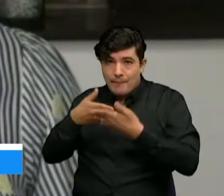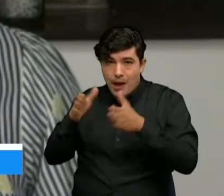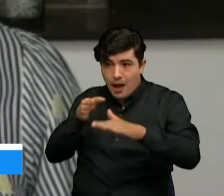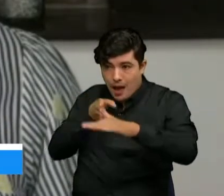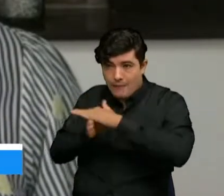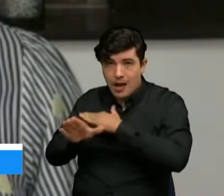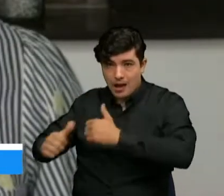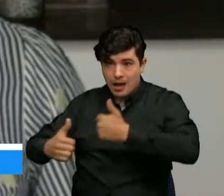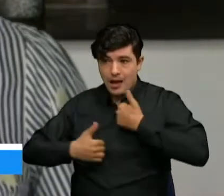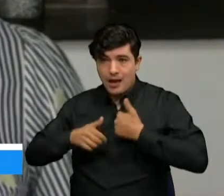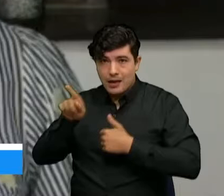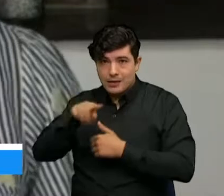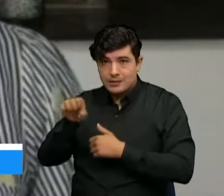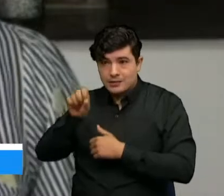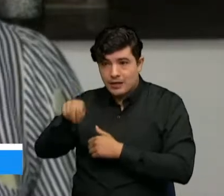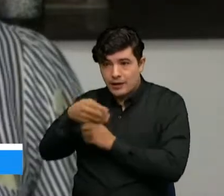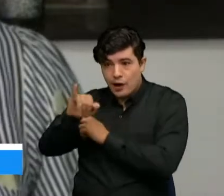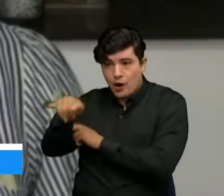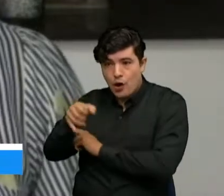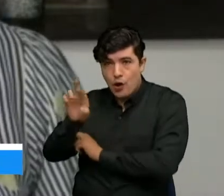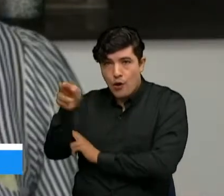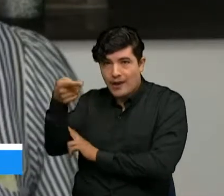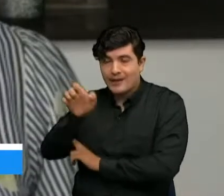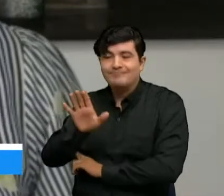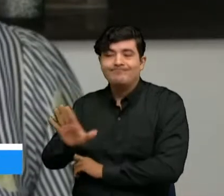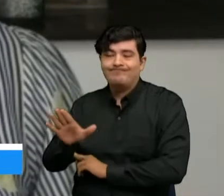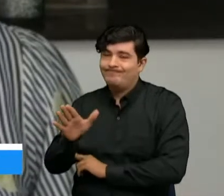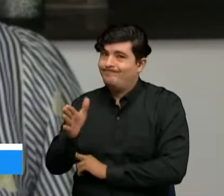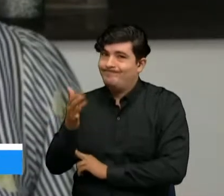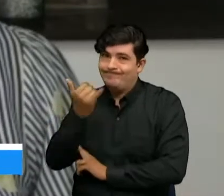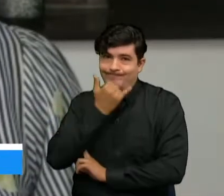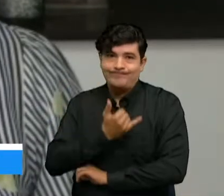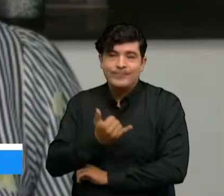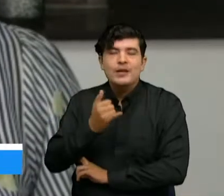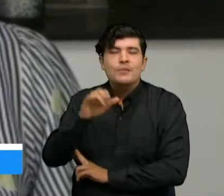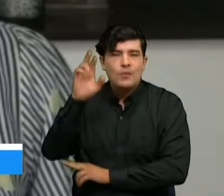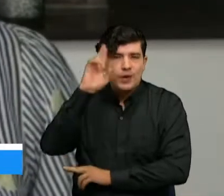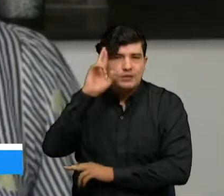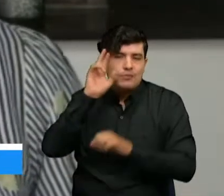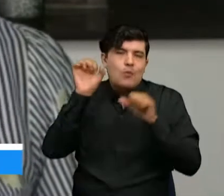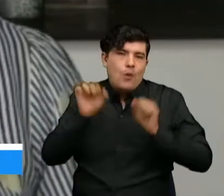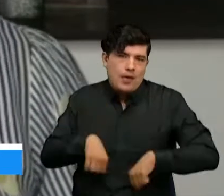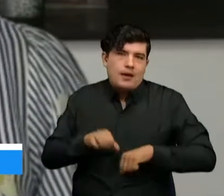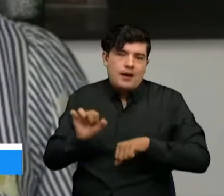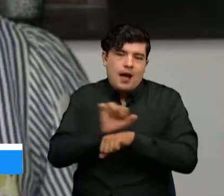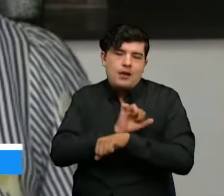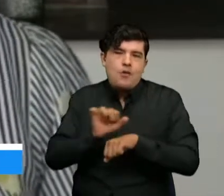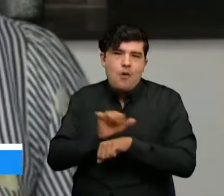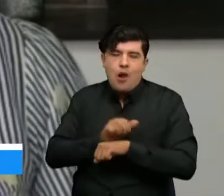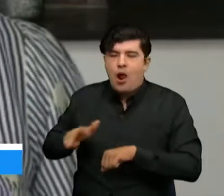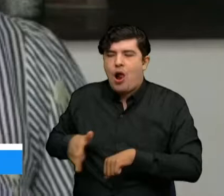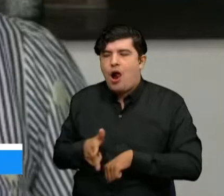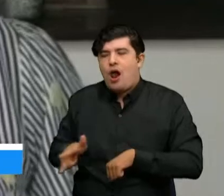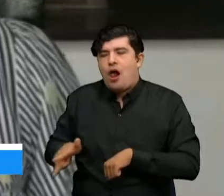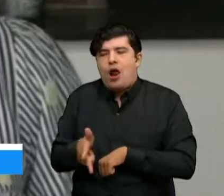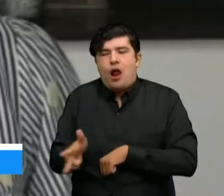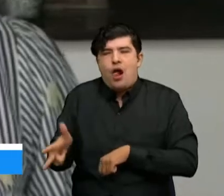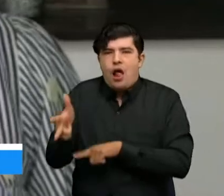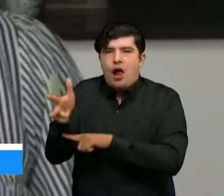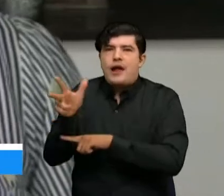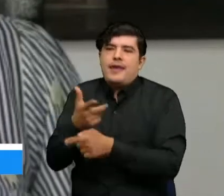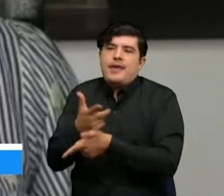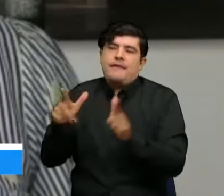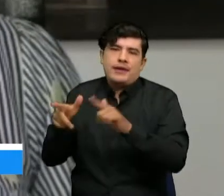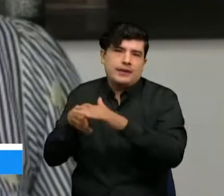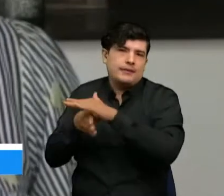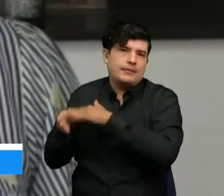del Cantón Militar San Jorge, lo que permitió el ingreso de una camioneta con el explosivista que luego fue activada o detonada esta